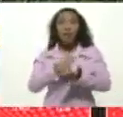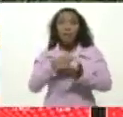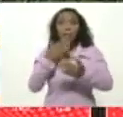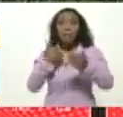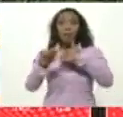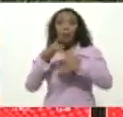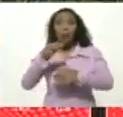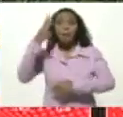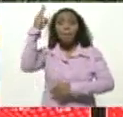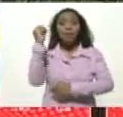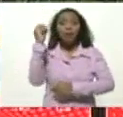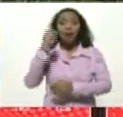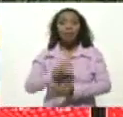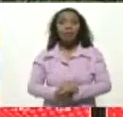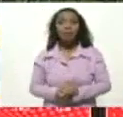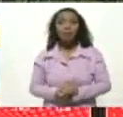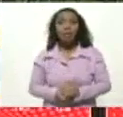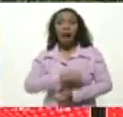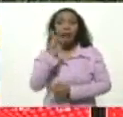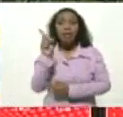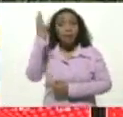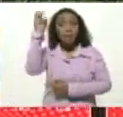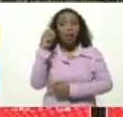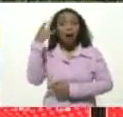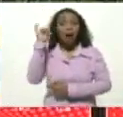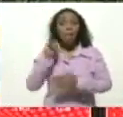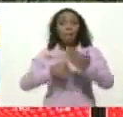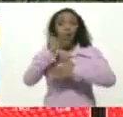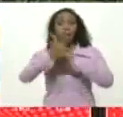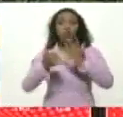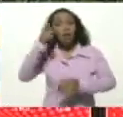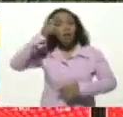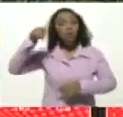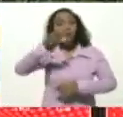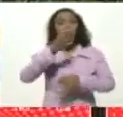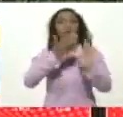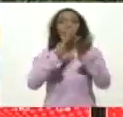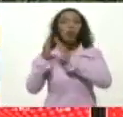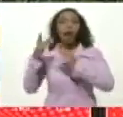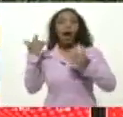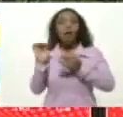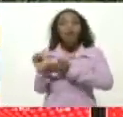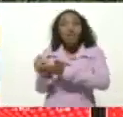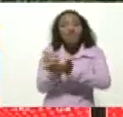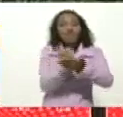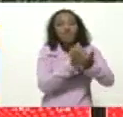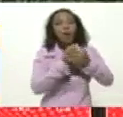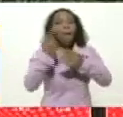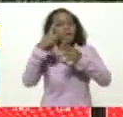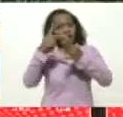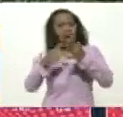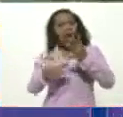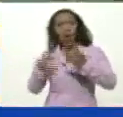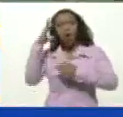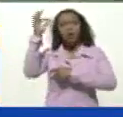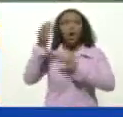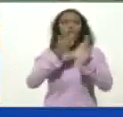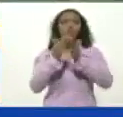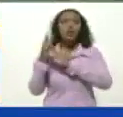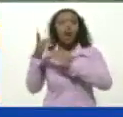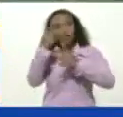para Petare. Allá en Petare hay un proyecto de ciudad comunal que agrupa varios consejos comunales y